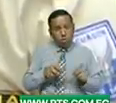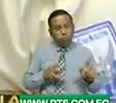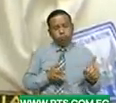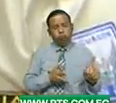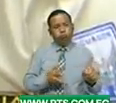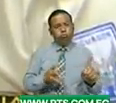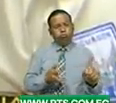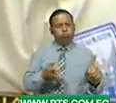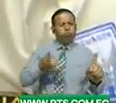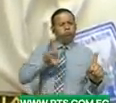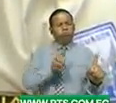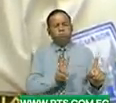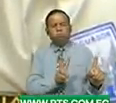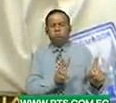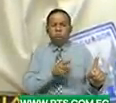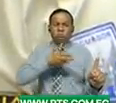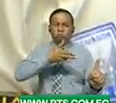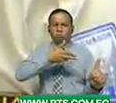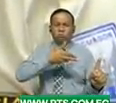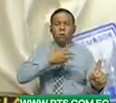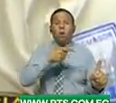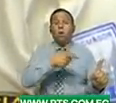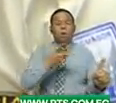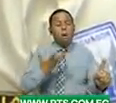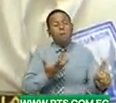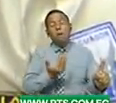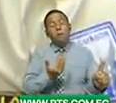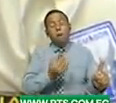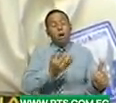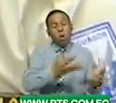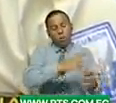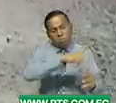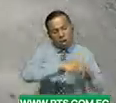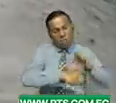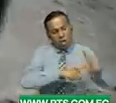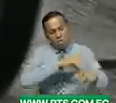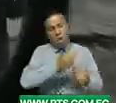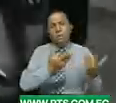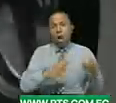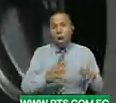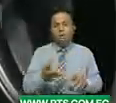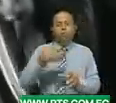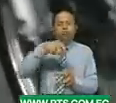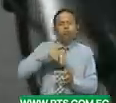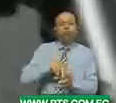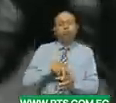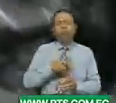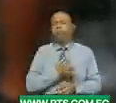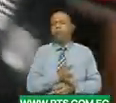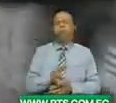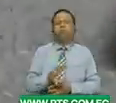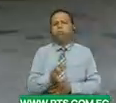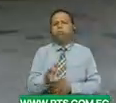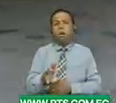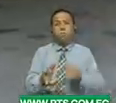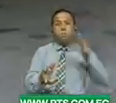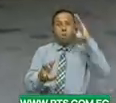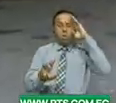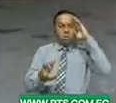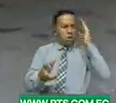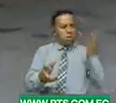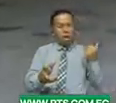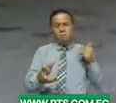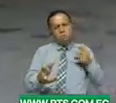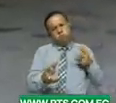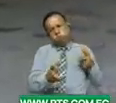bajan, amedrentan con un arma de fuego a una ciudadana y le sustraen sus pertenencias. Fue así como se generó la persecución que terminó en las calles